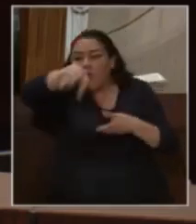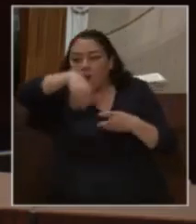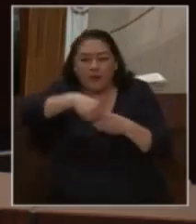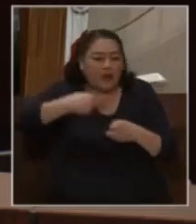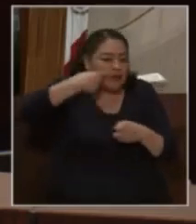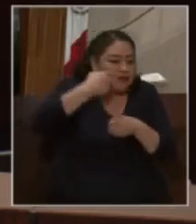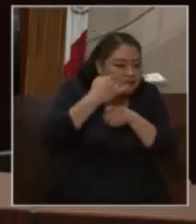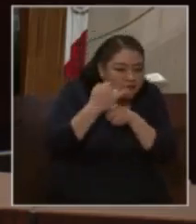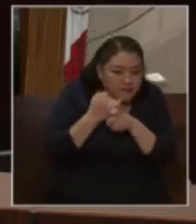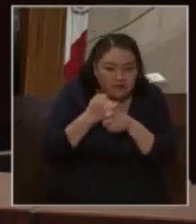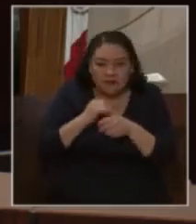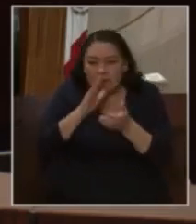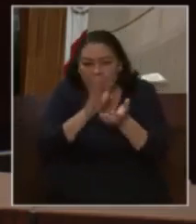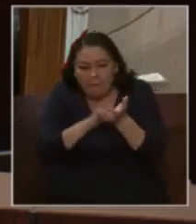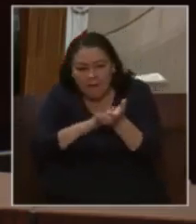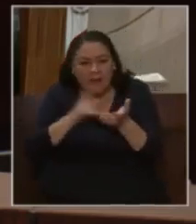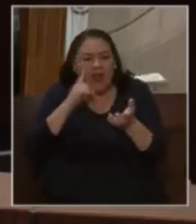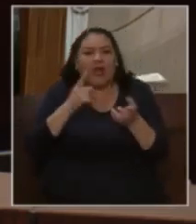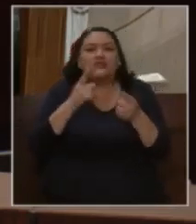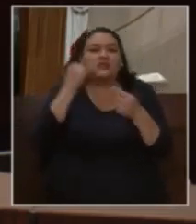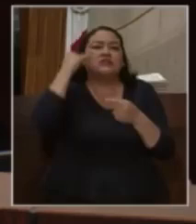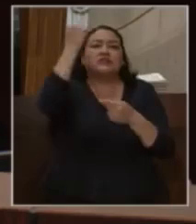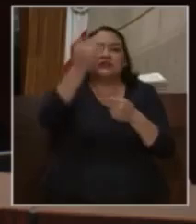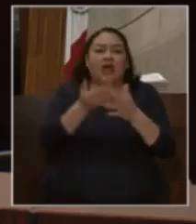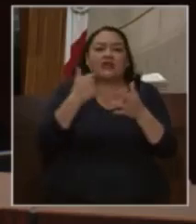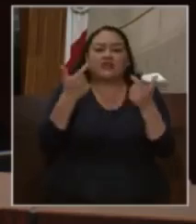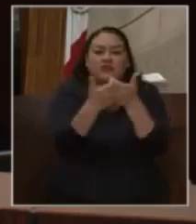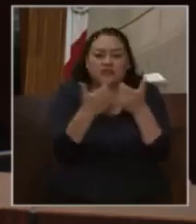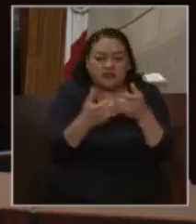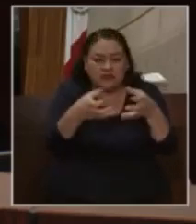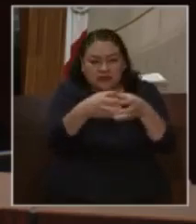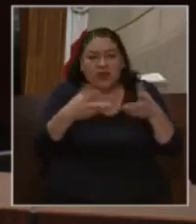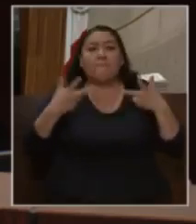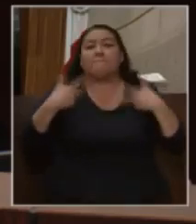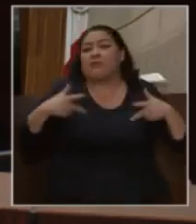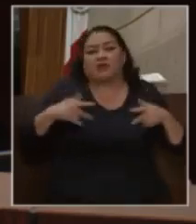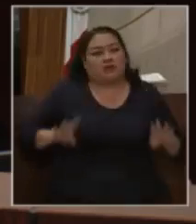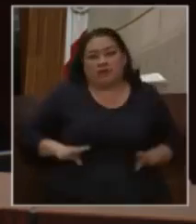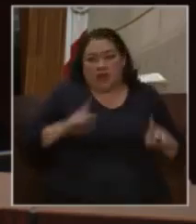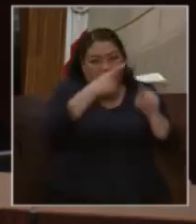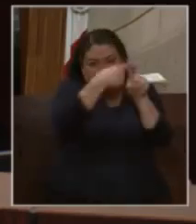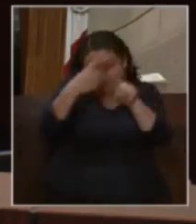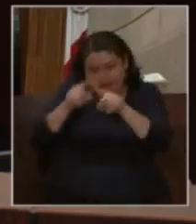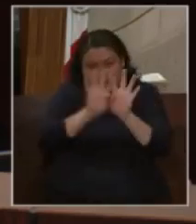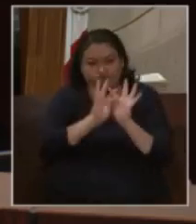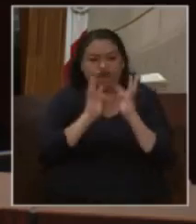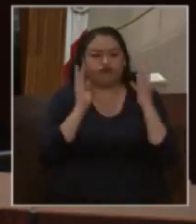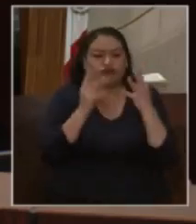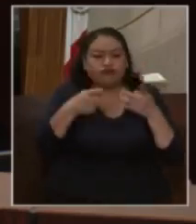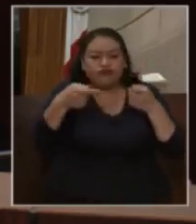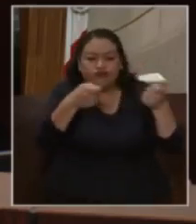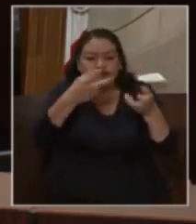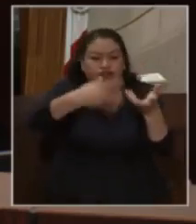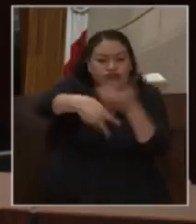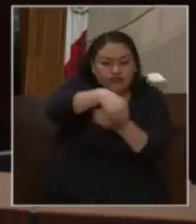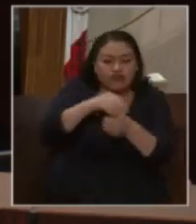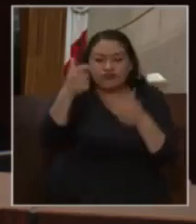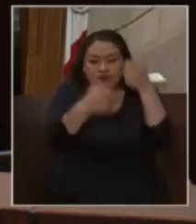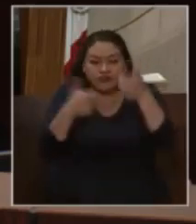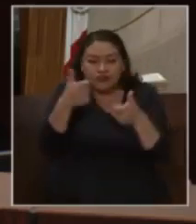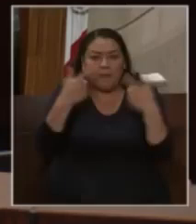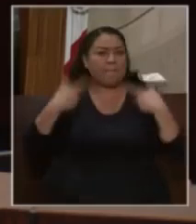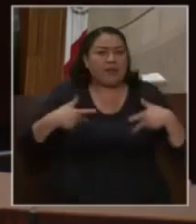documento constitutivo del fideicomiso, así como la participación de personas físicas en la conformación, manejo y aportación al